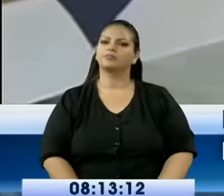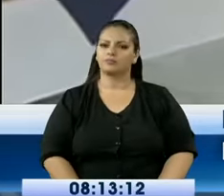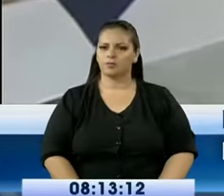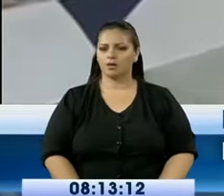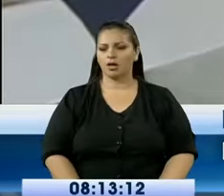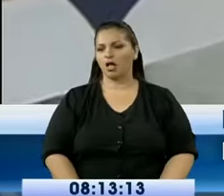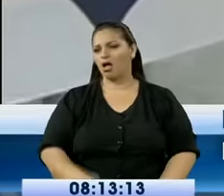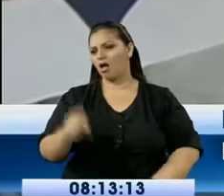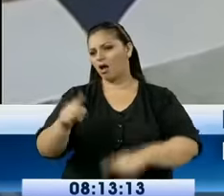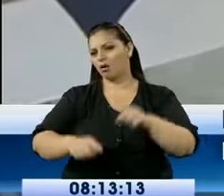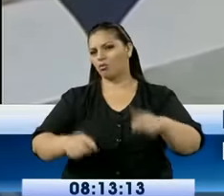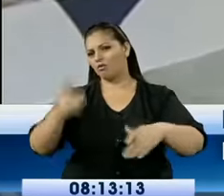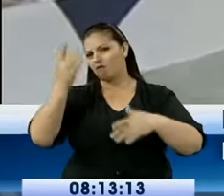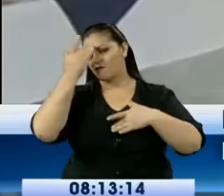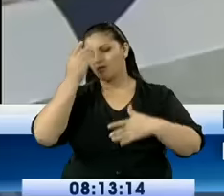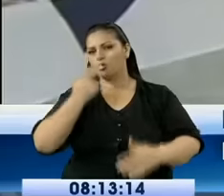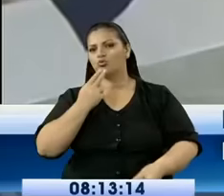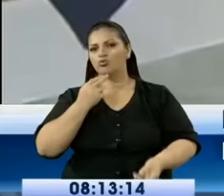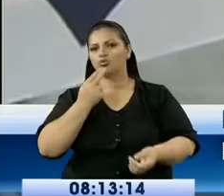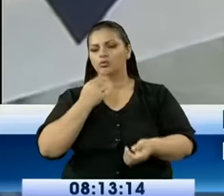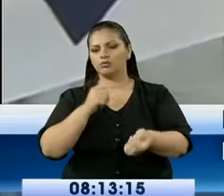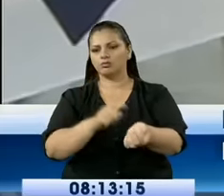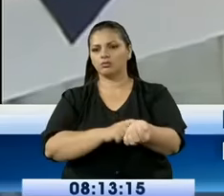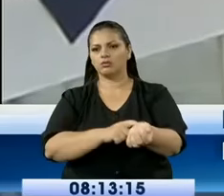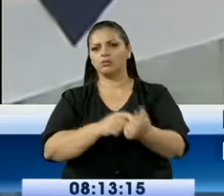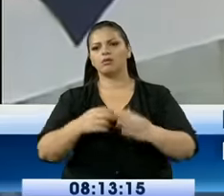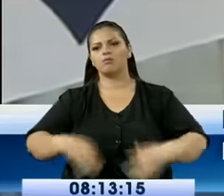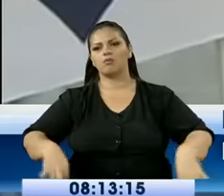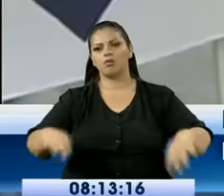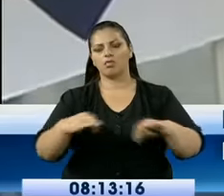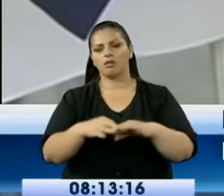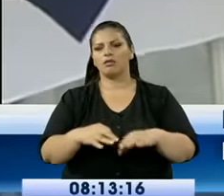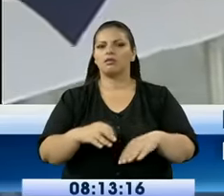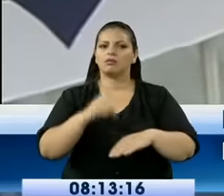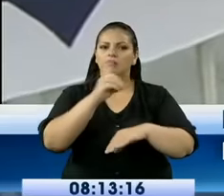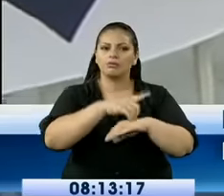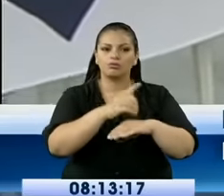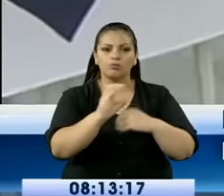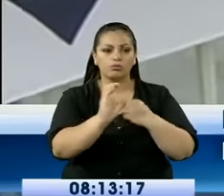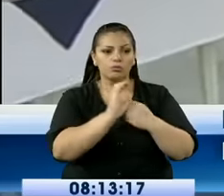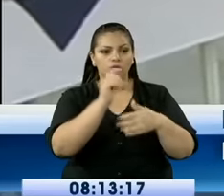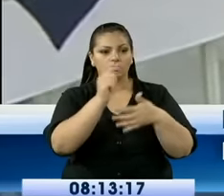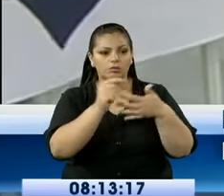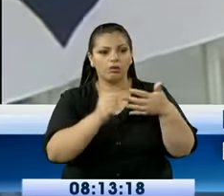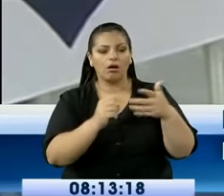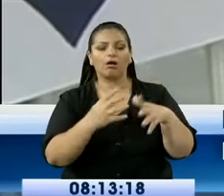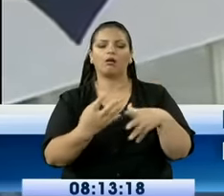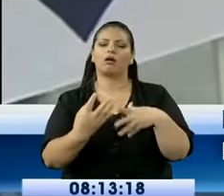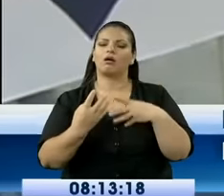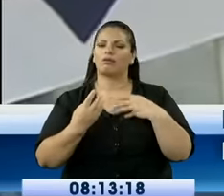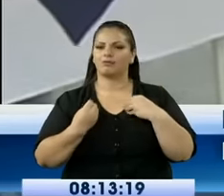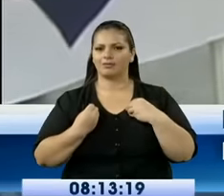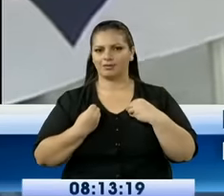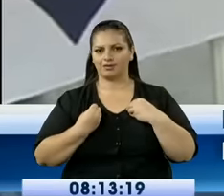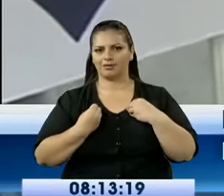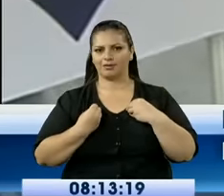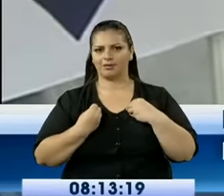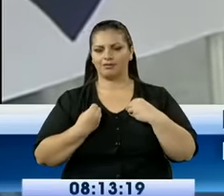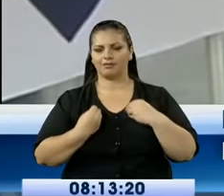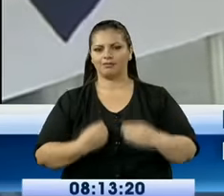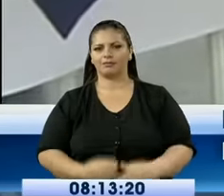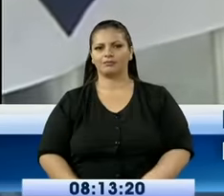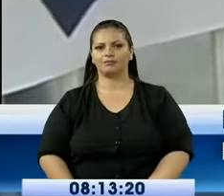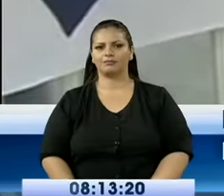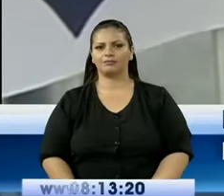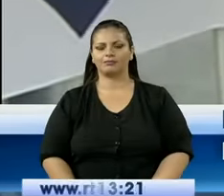siempre y cuando usted cumpla con todo lo que le indique tanto el médico tratante como el nutricionista. Así que control permanente, seguir